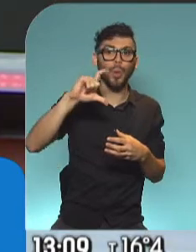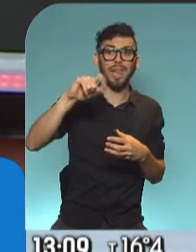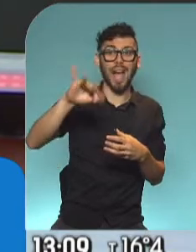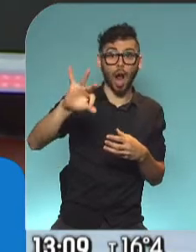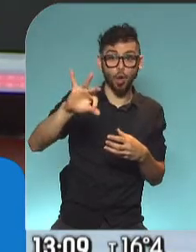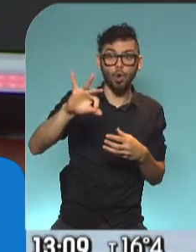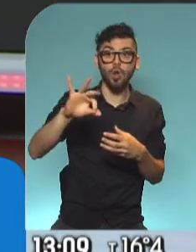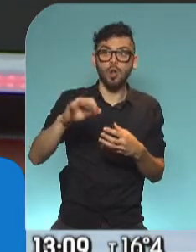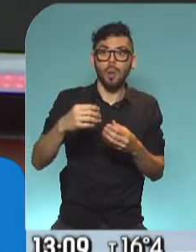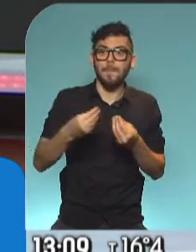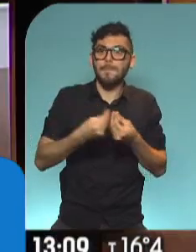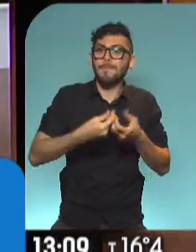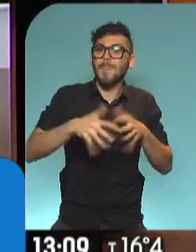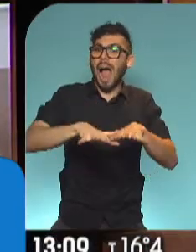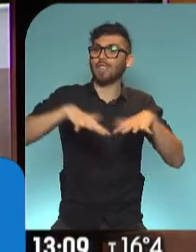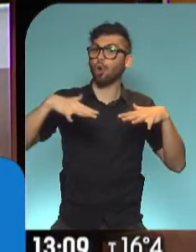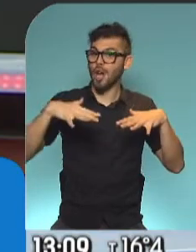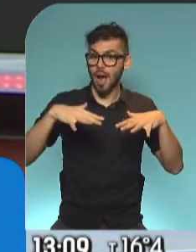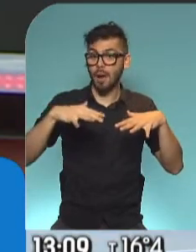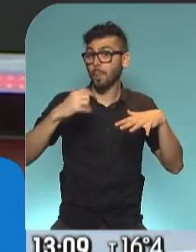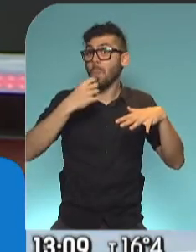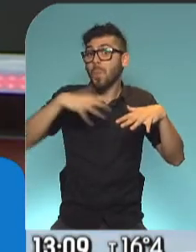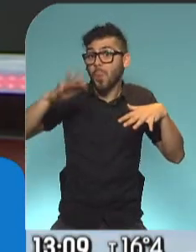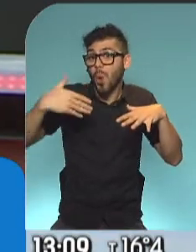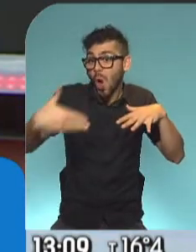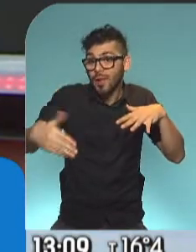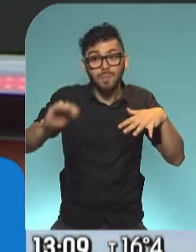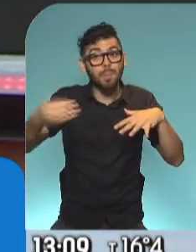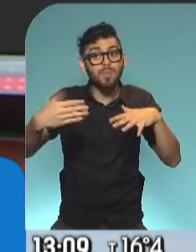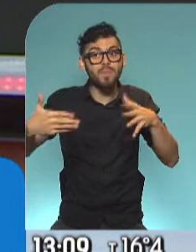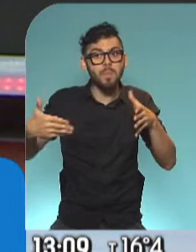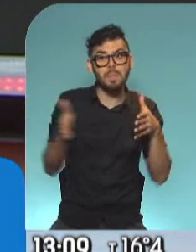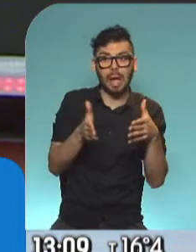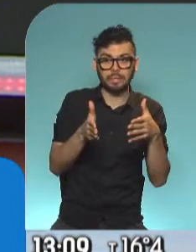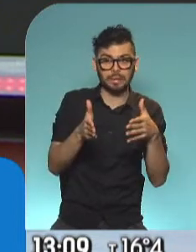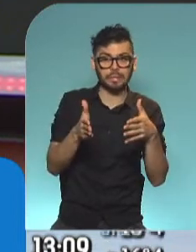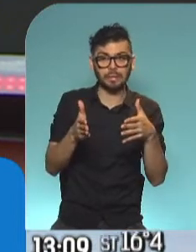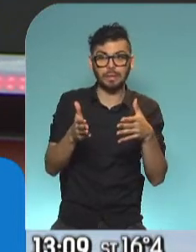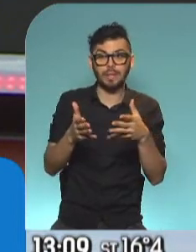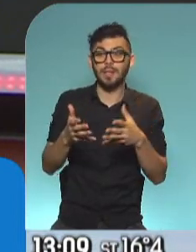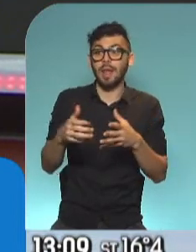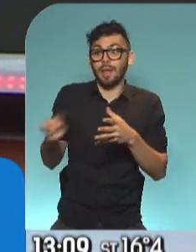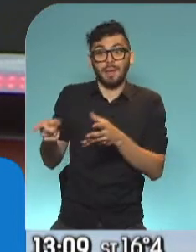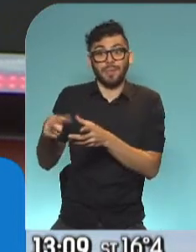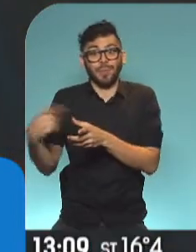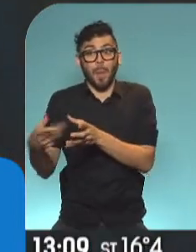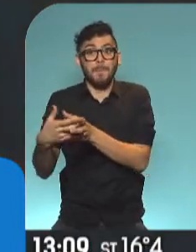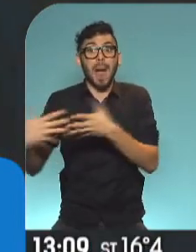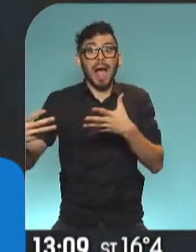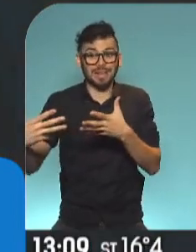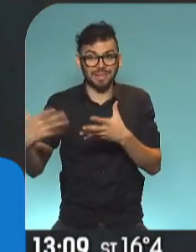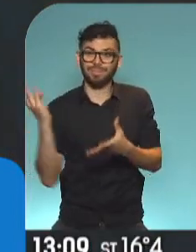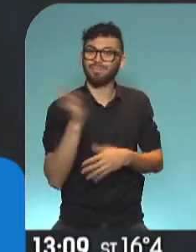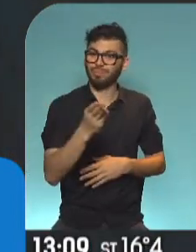y podrían perder esa cuota que es la que termina definiendo el candidato a la Corte Suprema, ¿no? El juez.